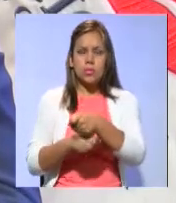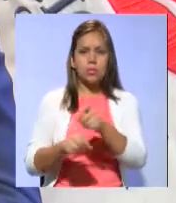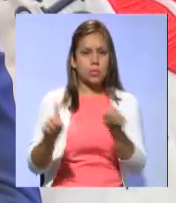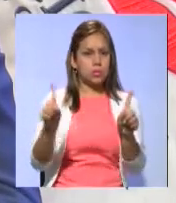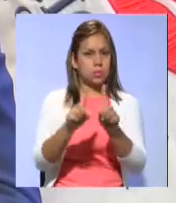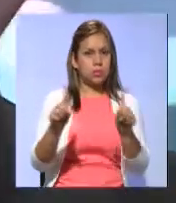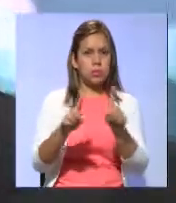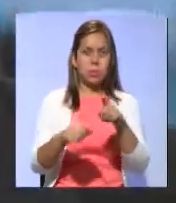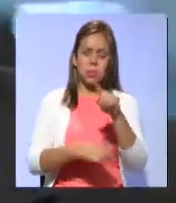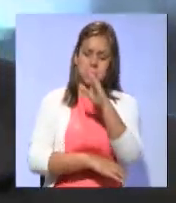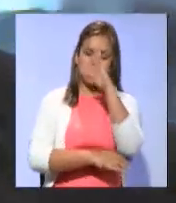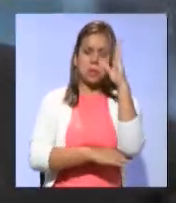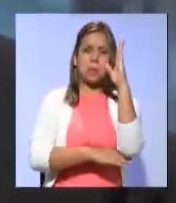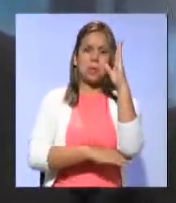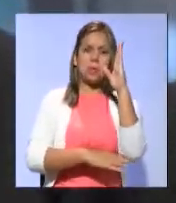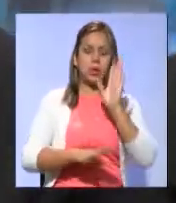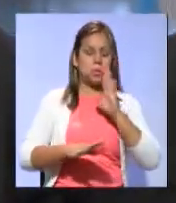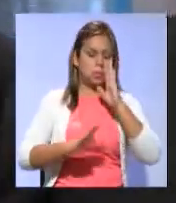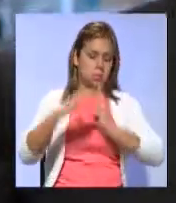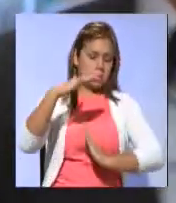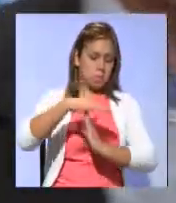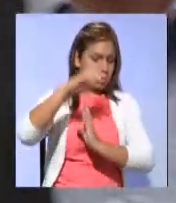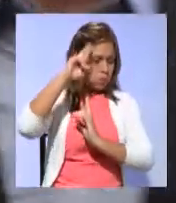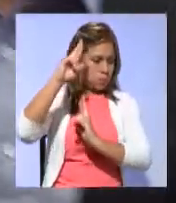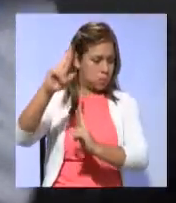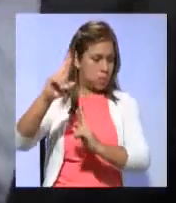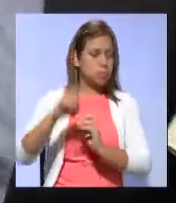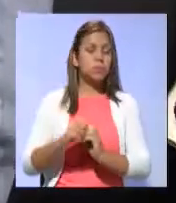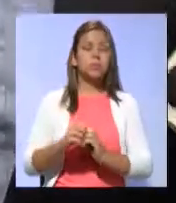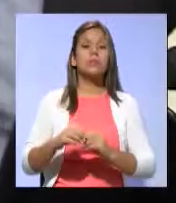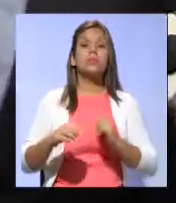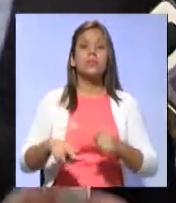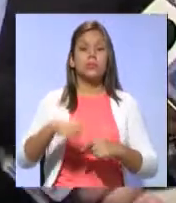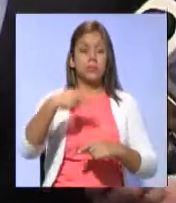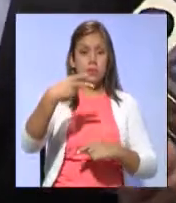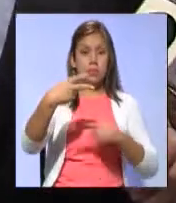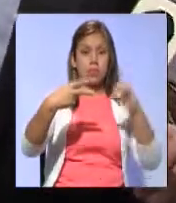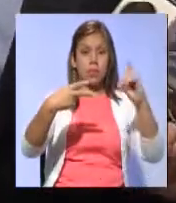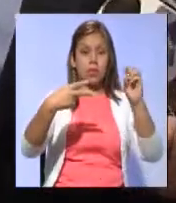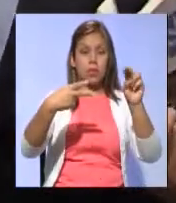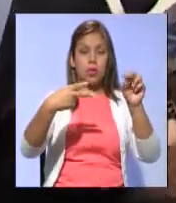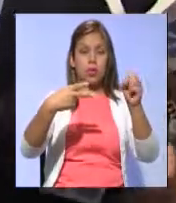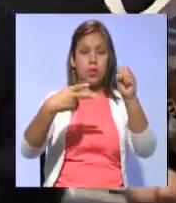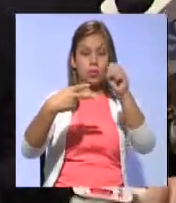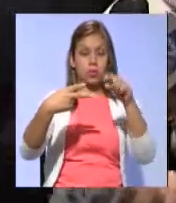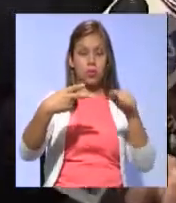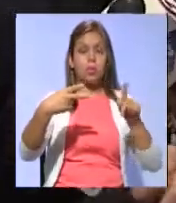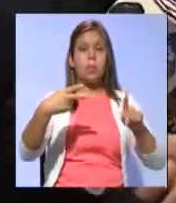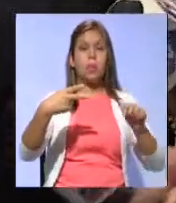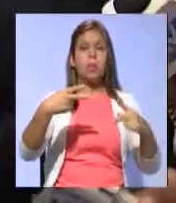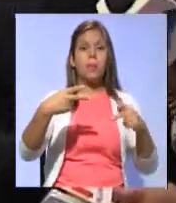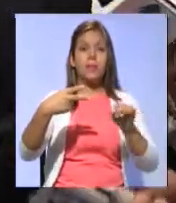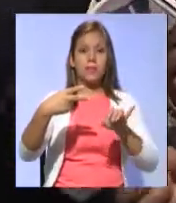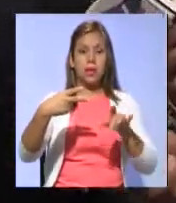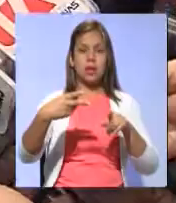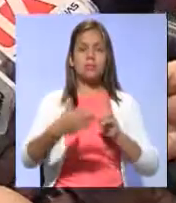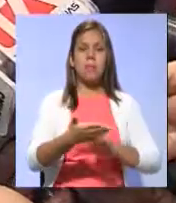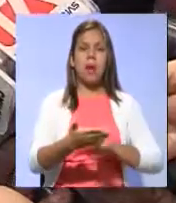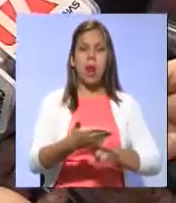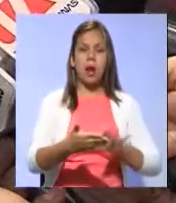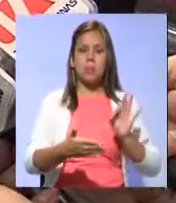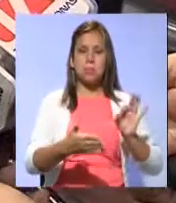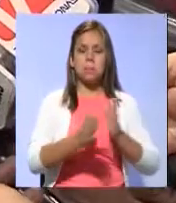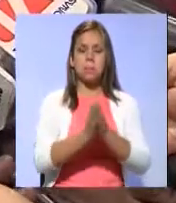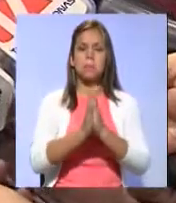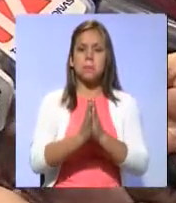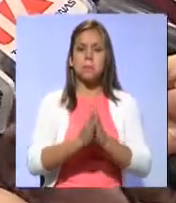función legislativa. Luis Fernando Torres y Patricio Donoso son los dos asambleístas de la oposición que avalaron la solicitud. Donoso